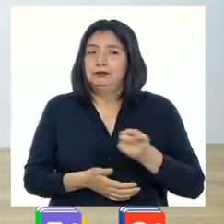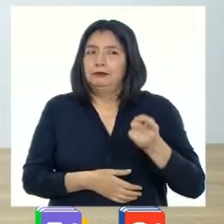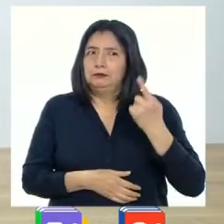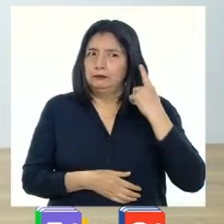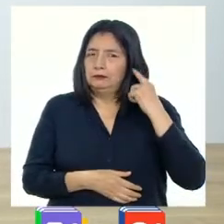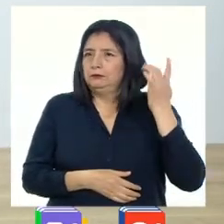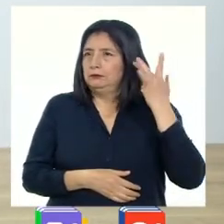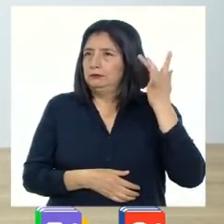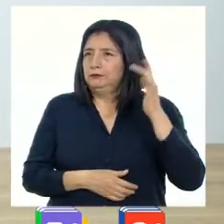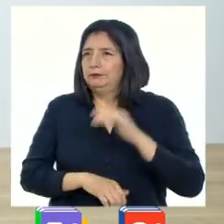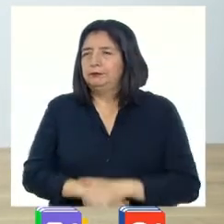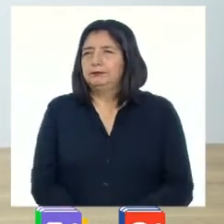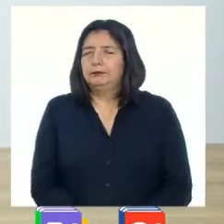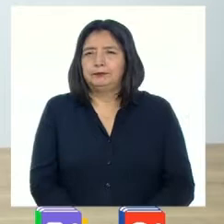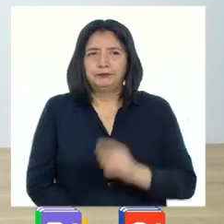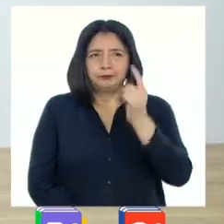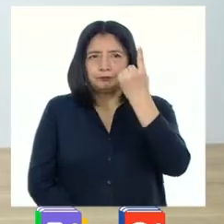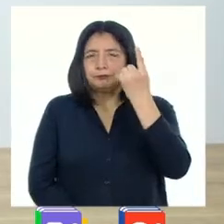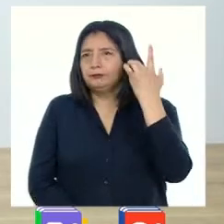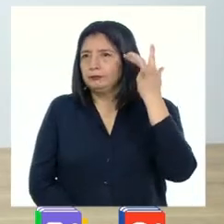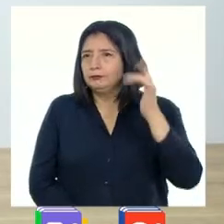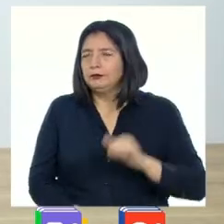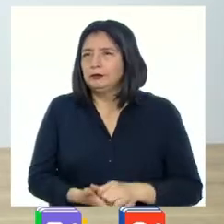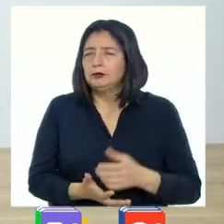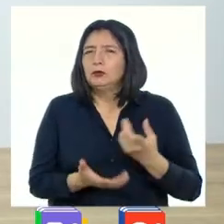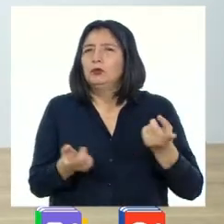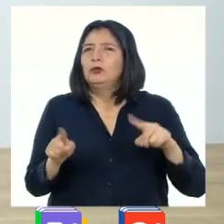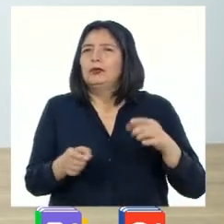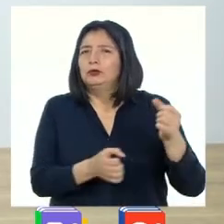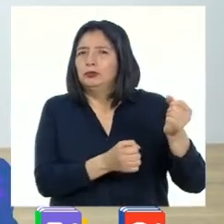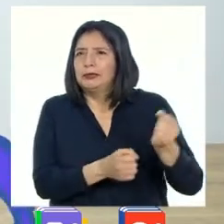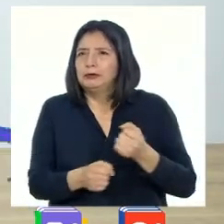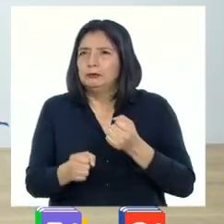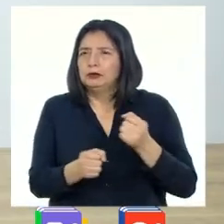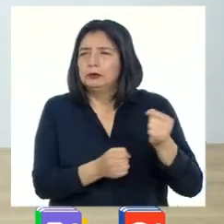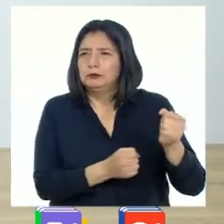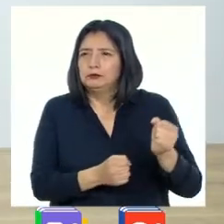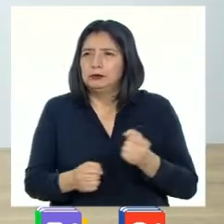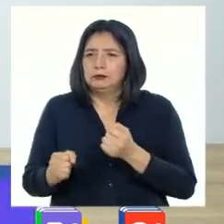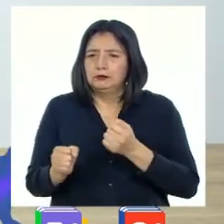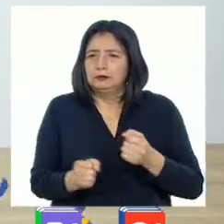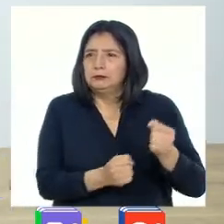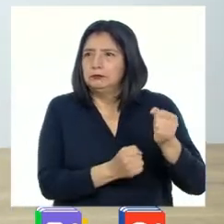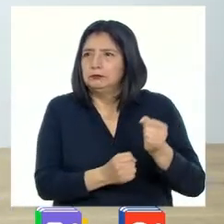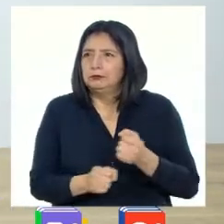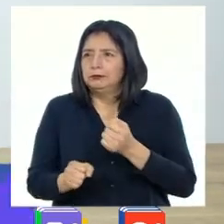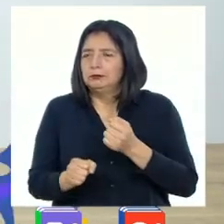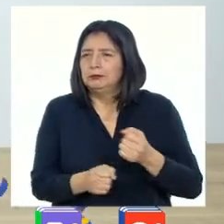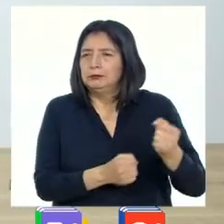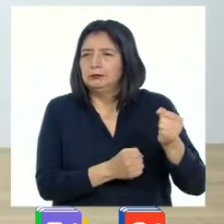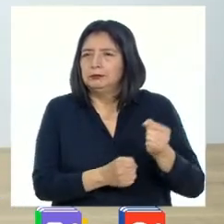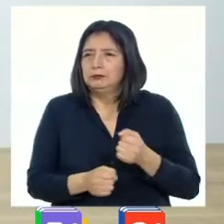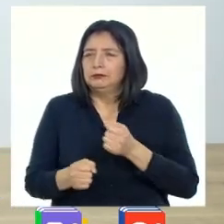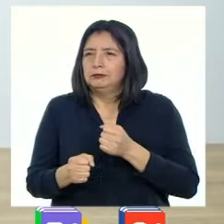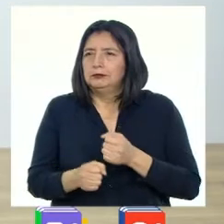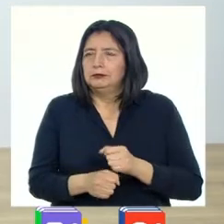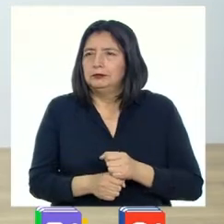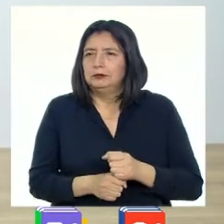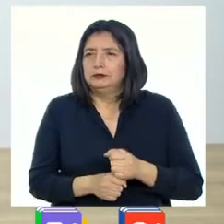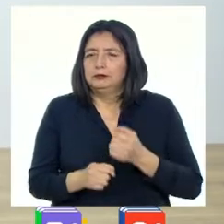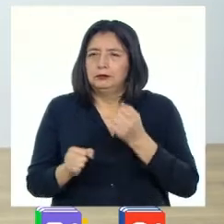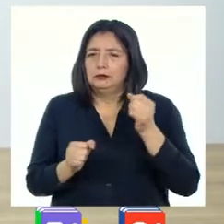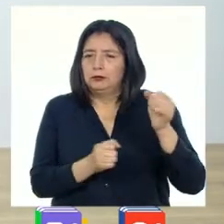descubrir los sonidos. Primer sonido es como cuando barremos en nuestra casa. Barrer hacia afuera